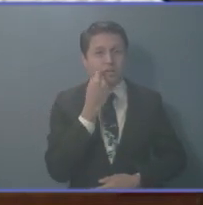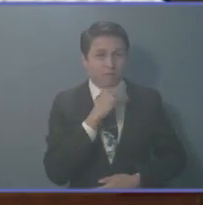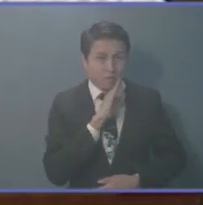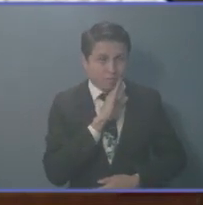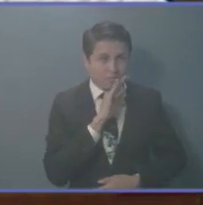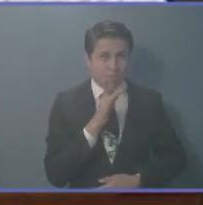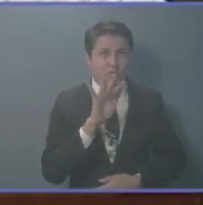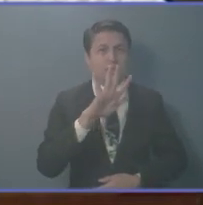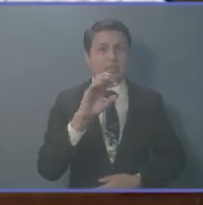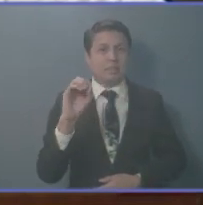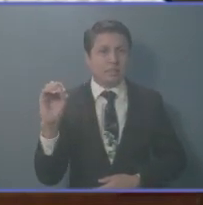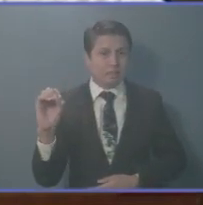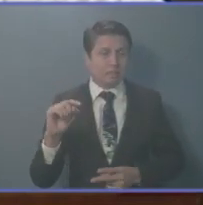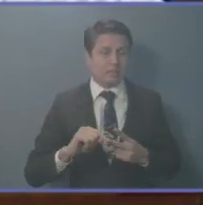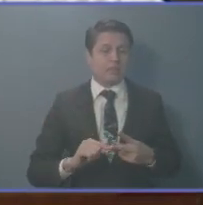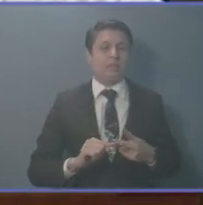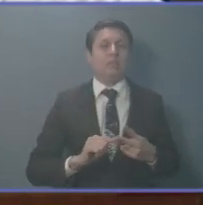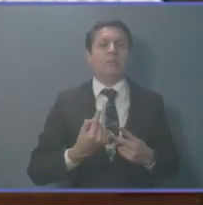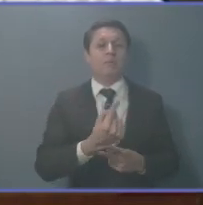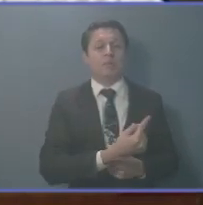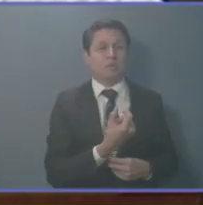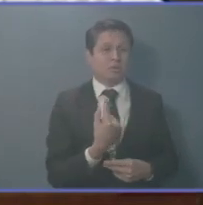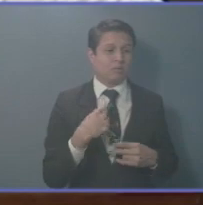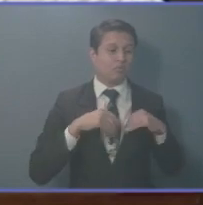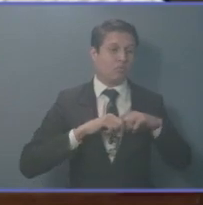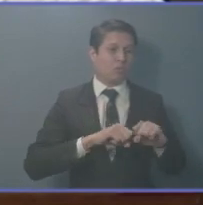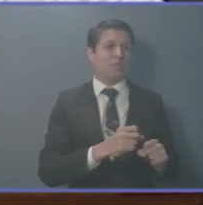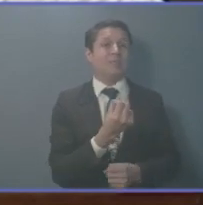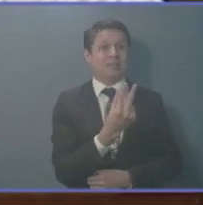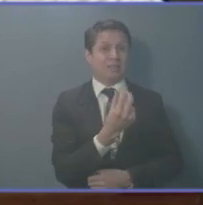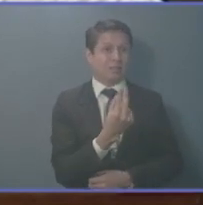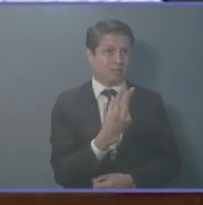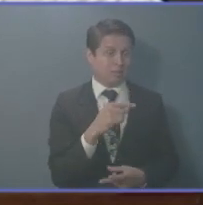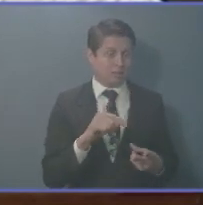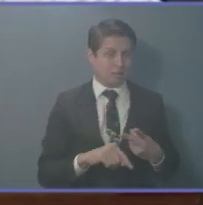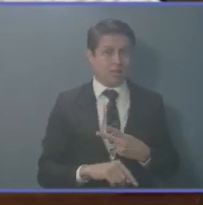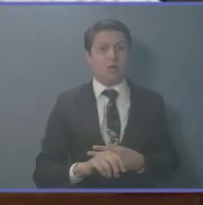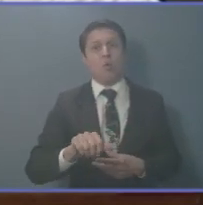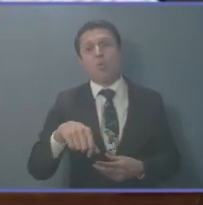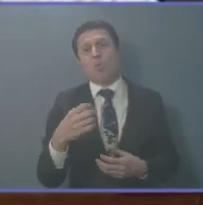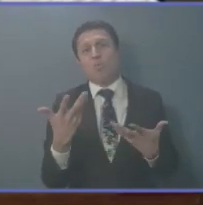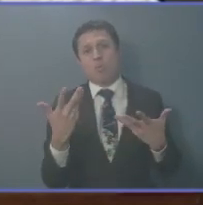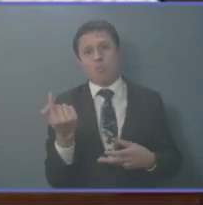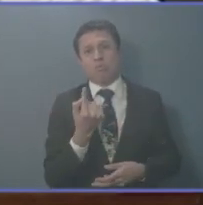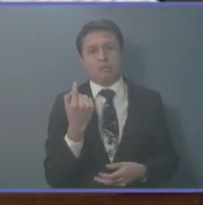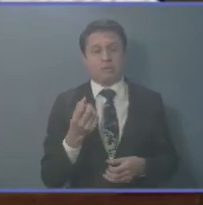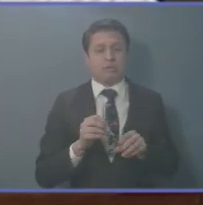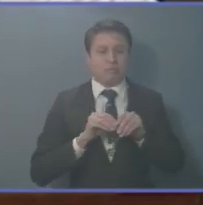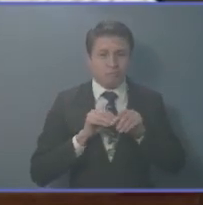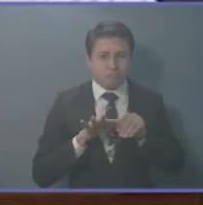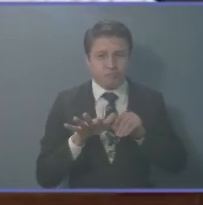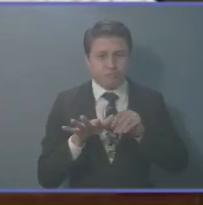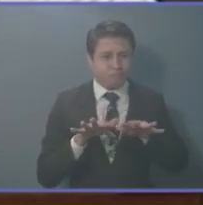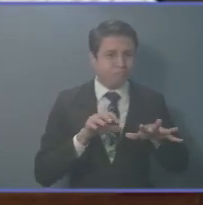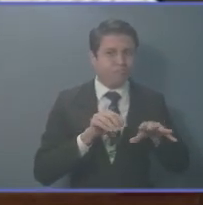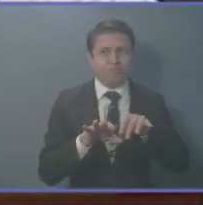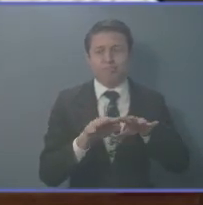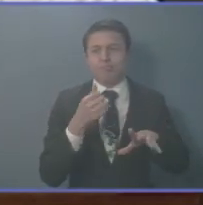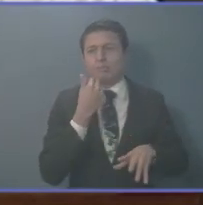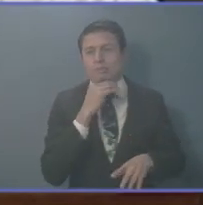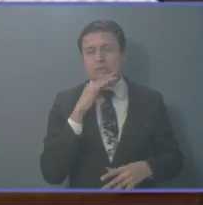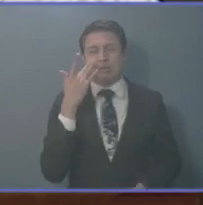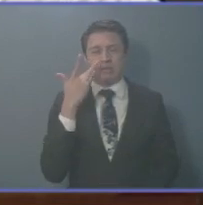emisión de una ley que regule el tiempo y formas del cumplimiento de cuarentena, vigilancia u observación de las personas sujetas a dichas medidas de control